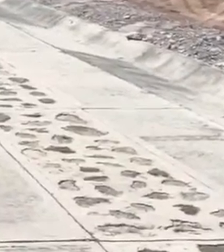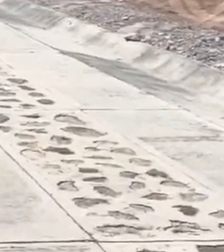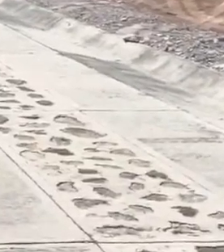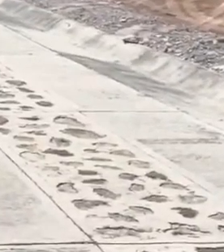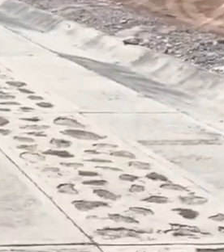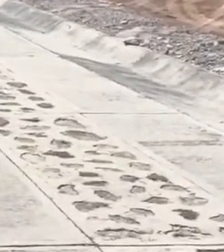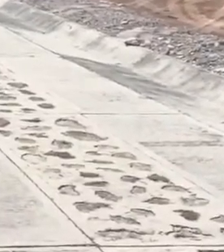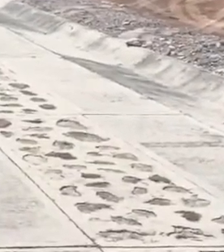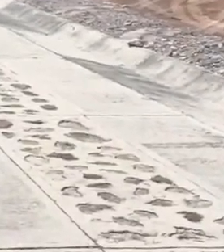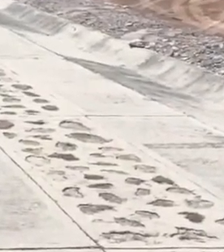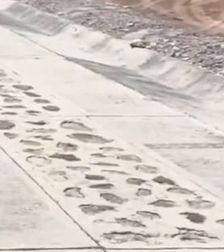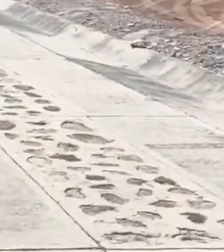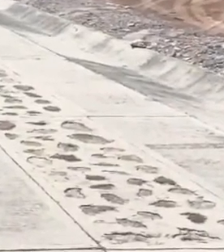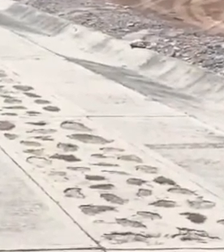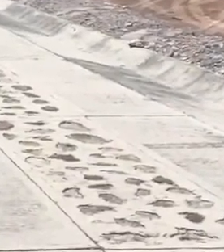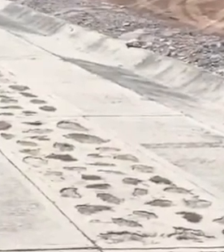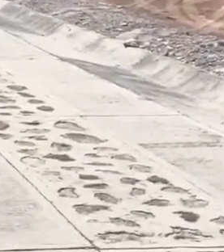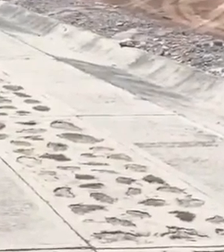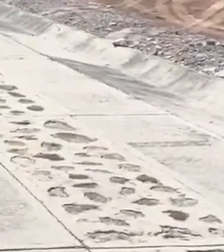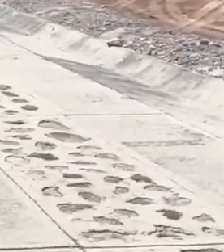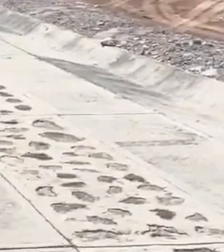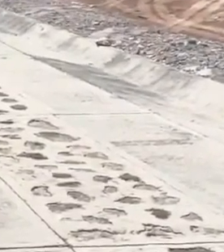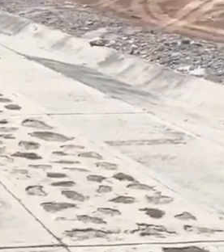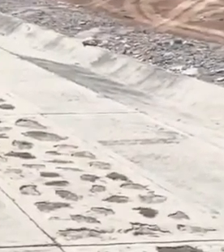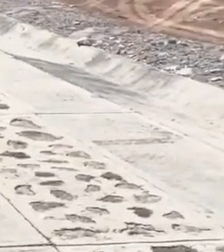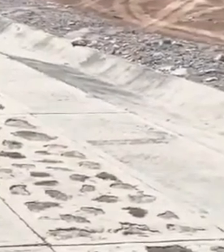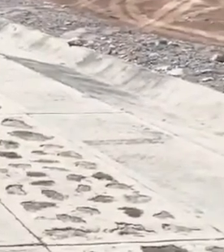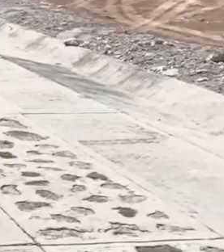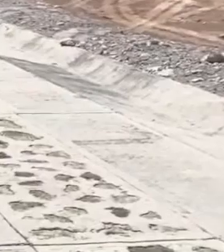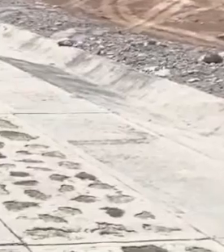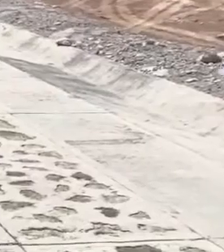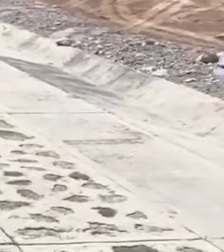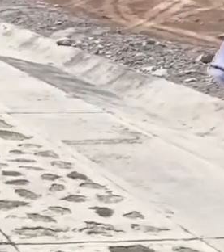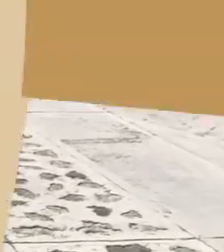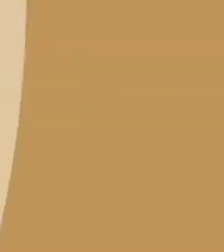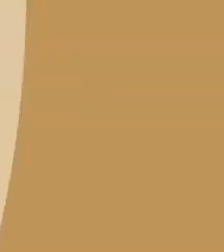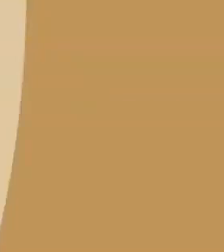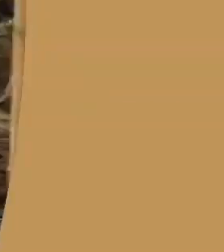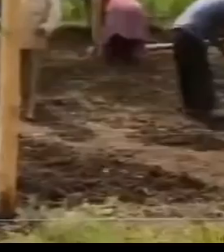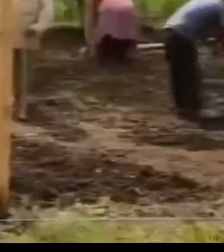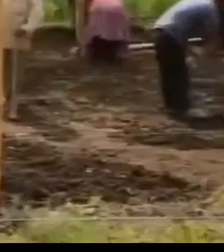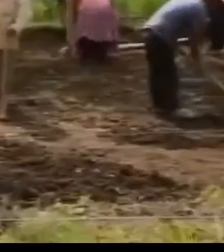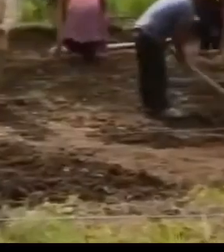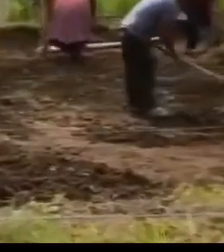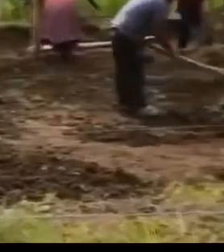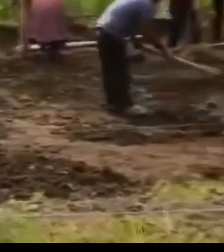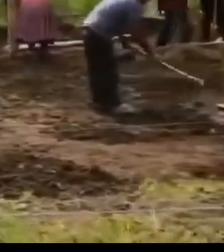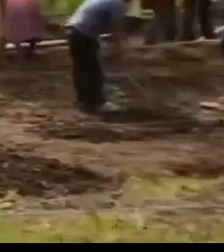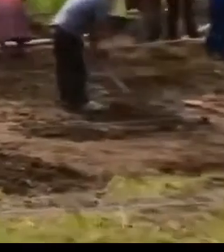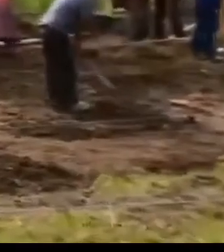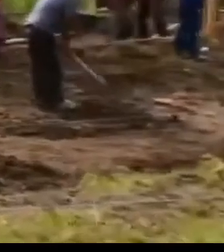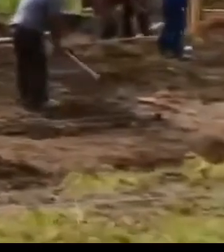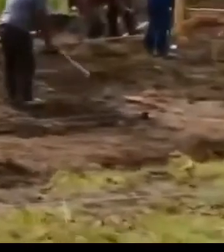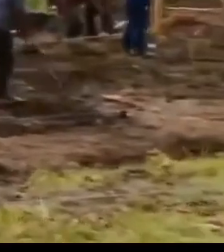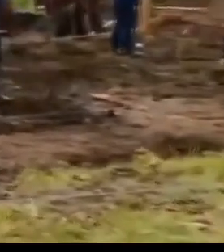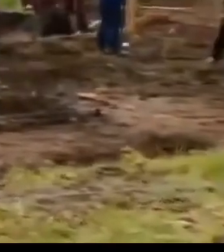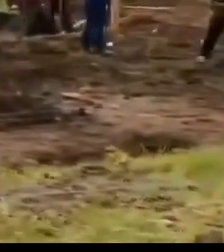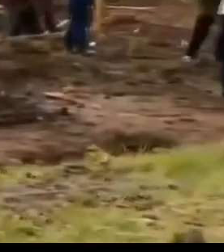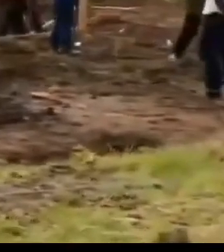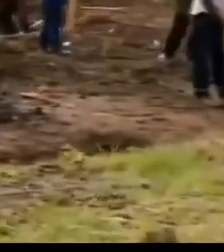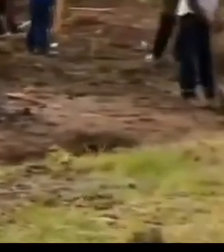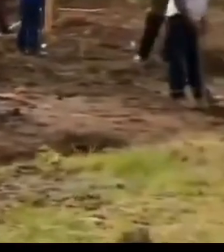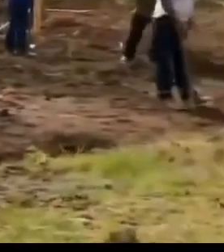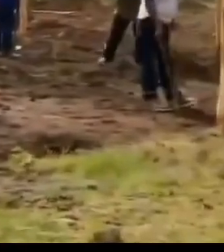llevamos más de 50 caminos inaugurados, así como este. En San Mateo Tlatongo, Oaxaca,